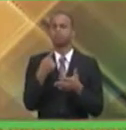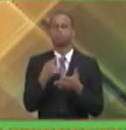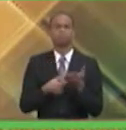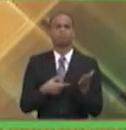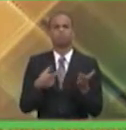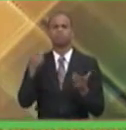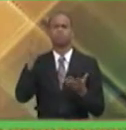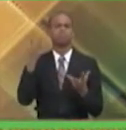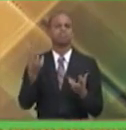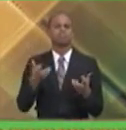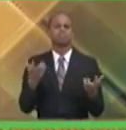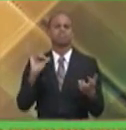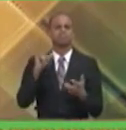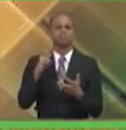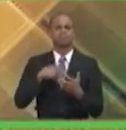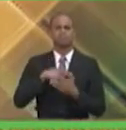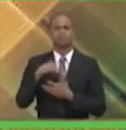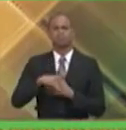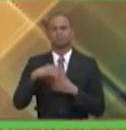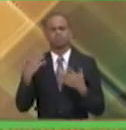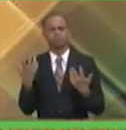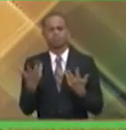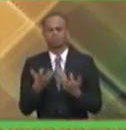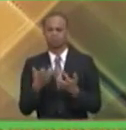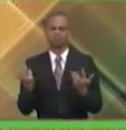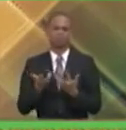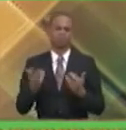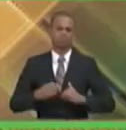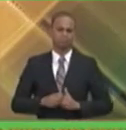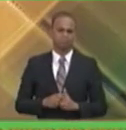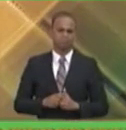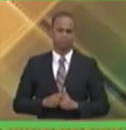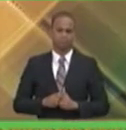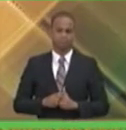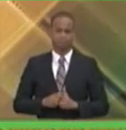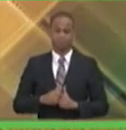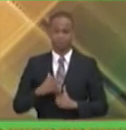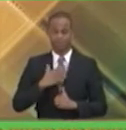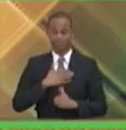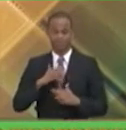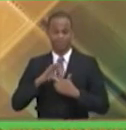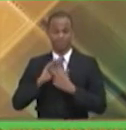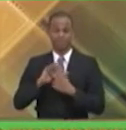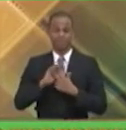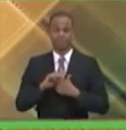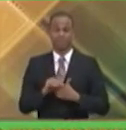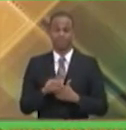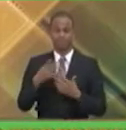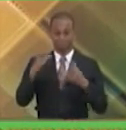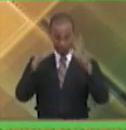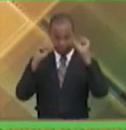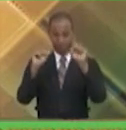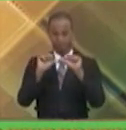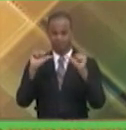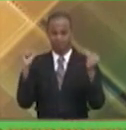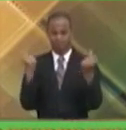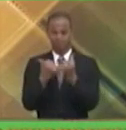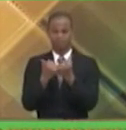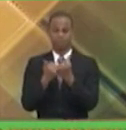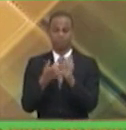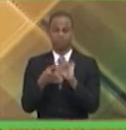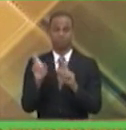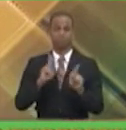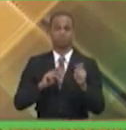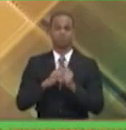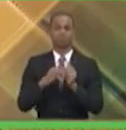es lo que queremos en este proyecto ya aprobado, y mi representante, el presidente de la Asociación de Personas